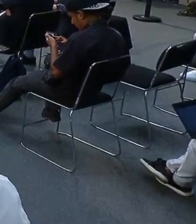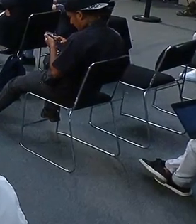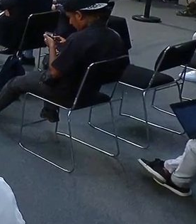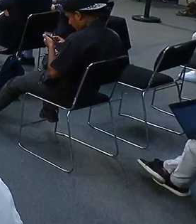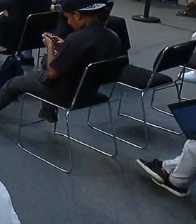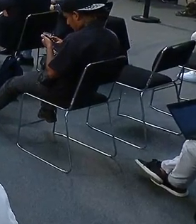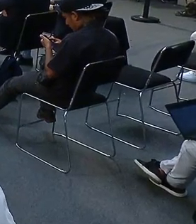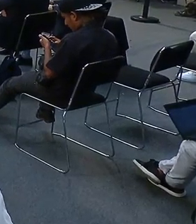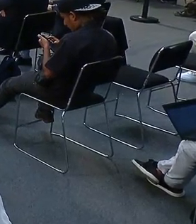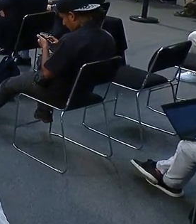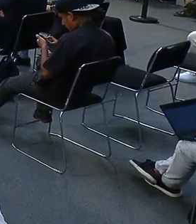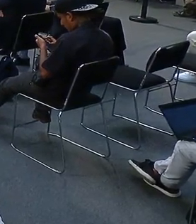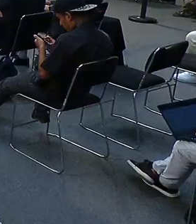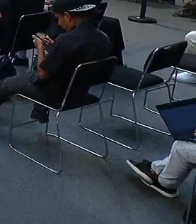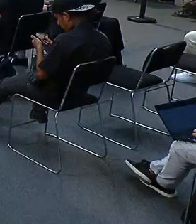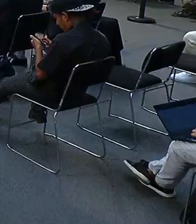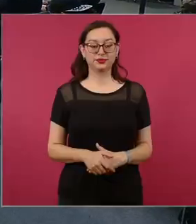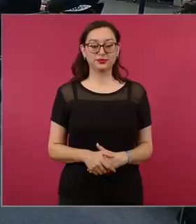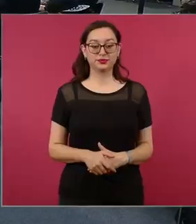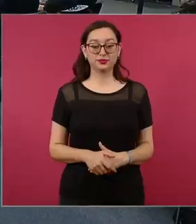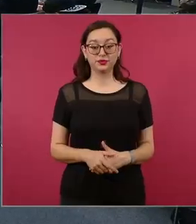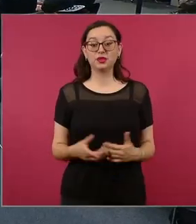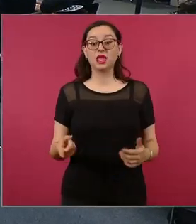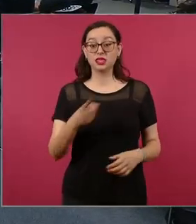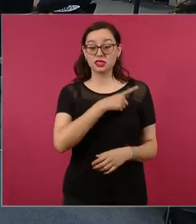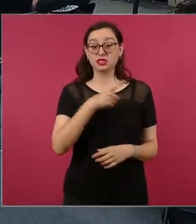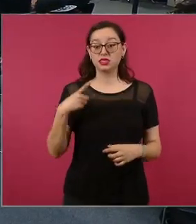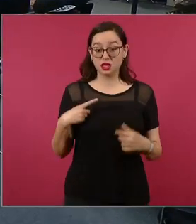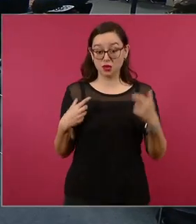Entonces hay que hacerse desde luego el análisis,